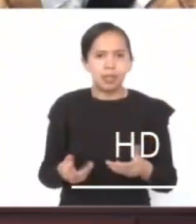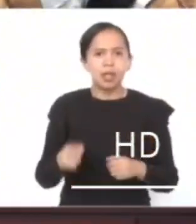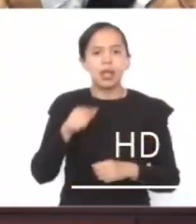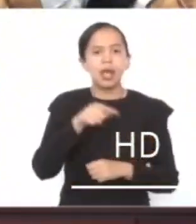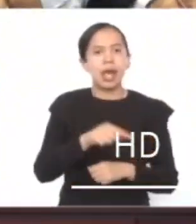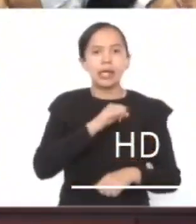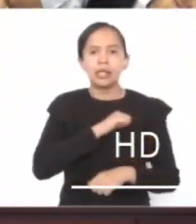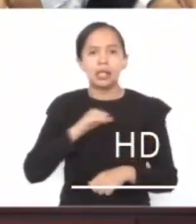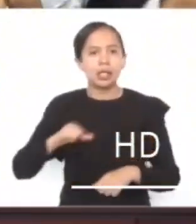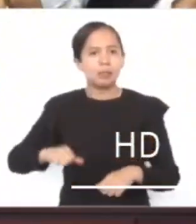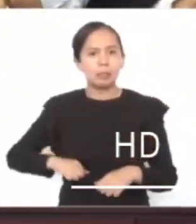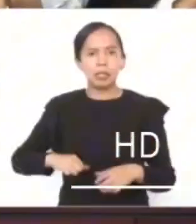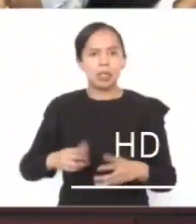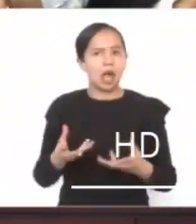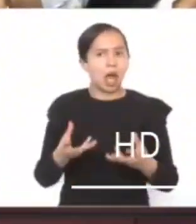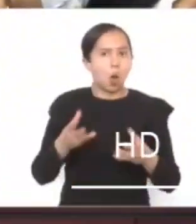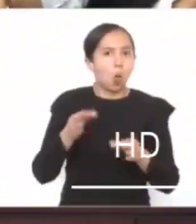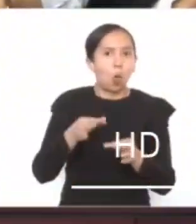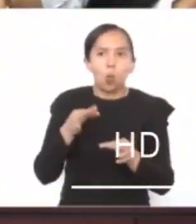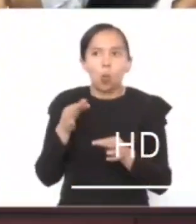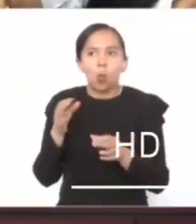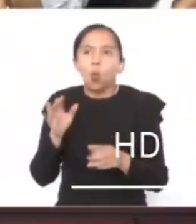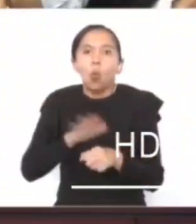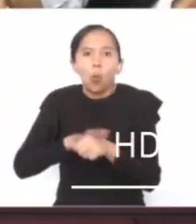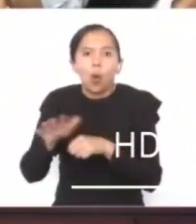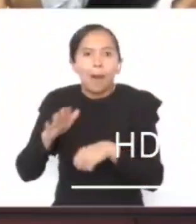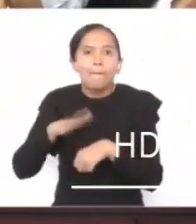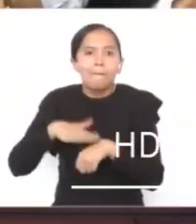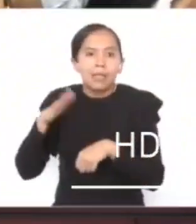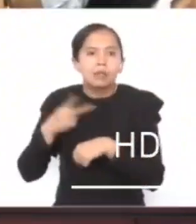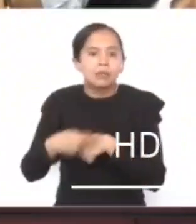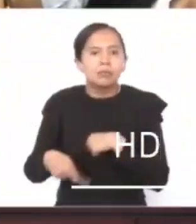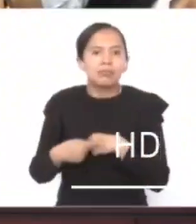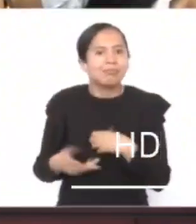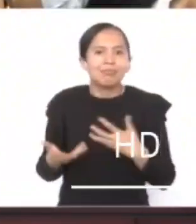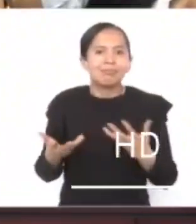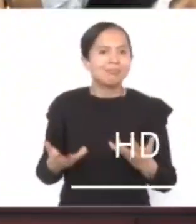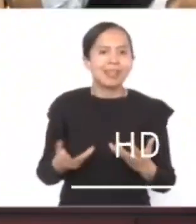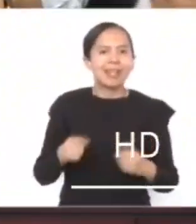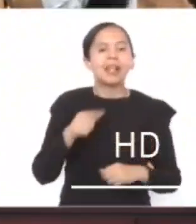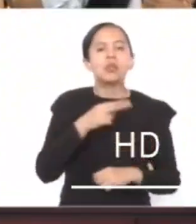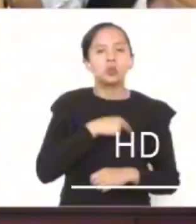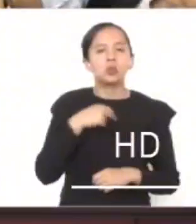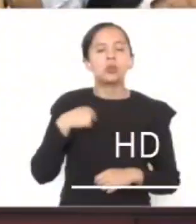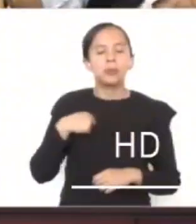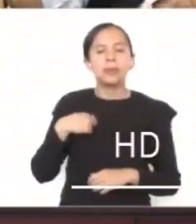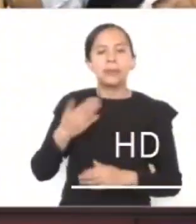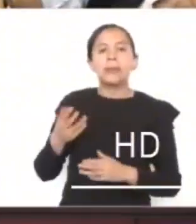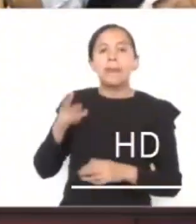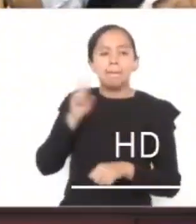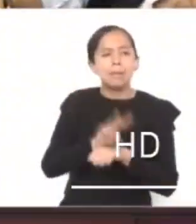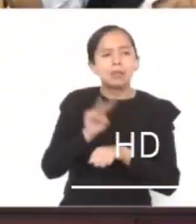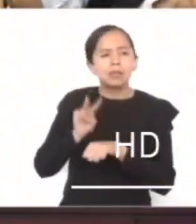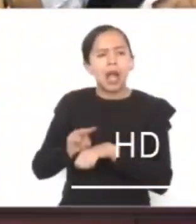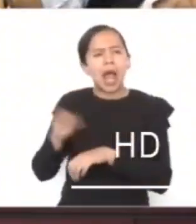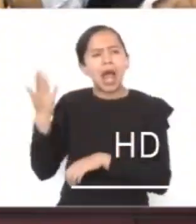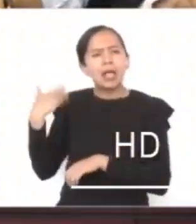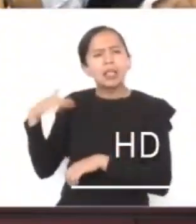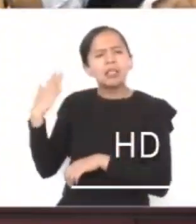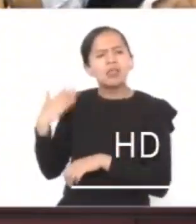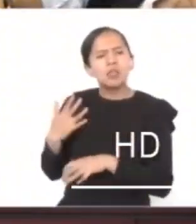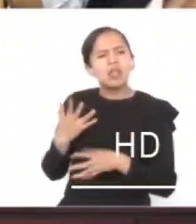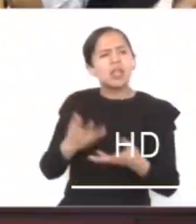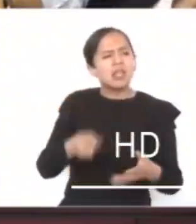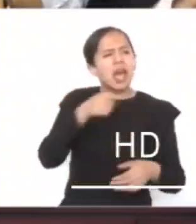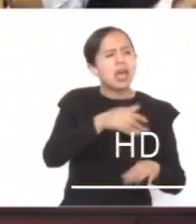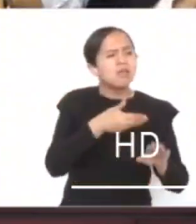qué alcaldía, pero sí tenemos que fijarnos muchísimo en lo que ha sido la historia de los colapsos en la Ciudad de México y